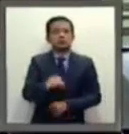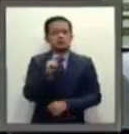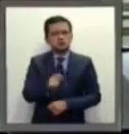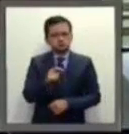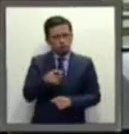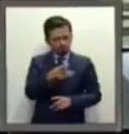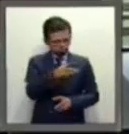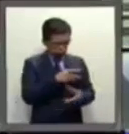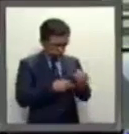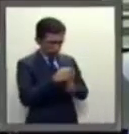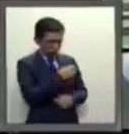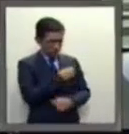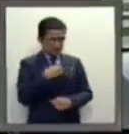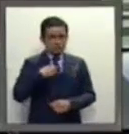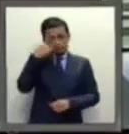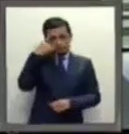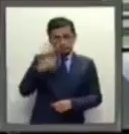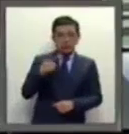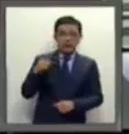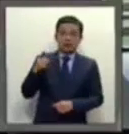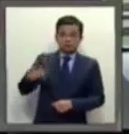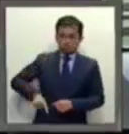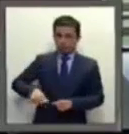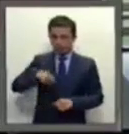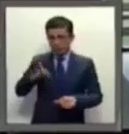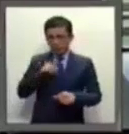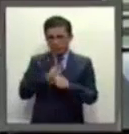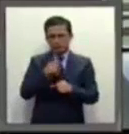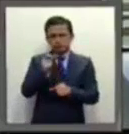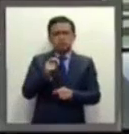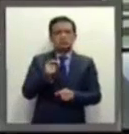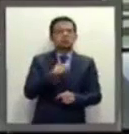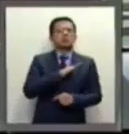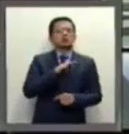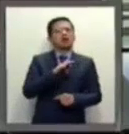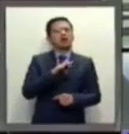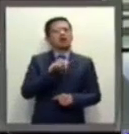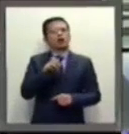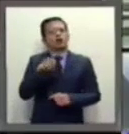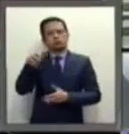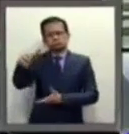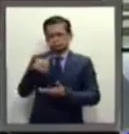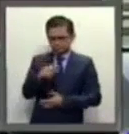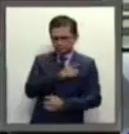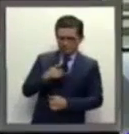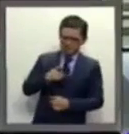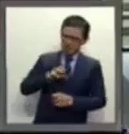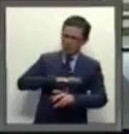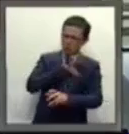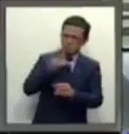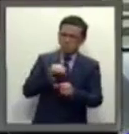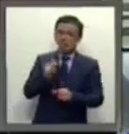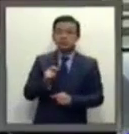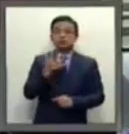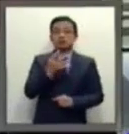o refinanciar obligaciones del sector público federal a efecto de obtener un monto de endeudamiento neto externo de